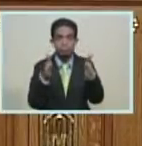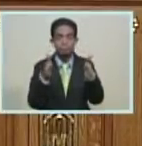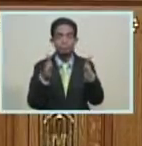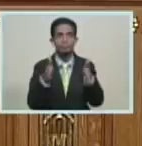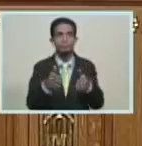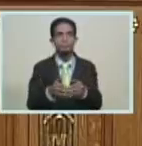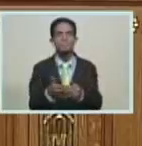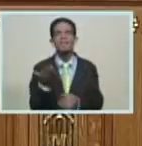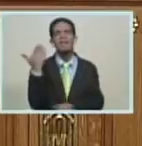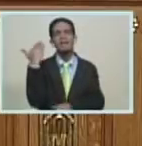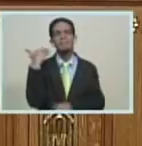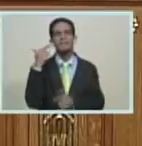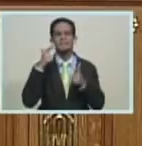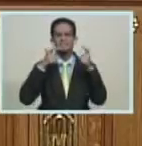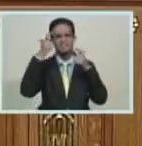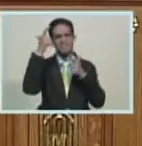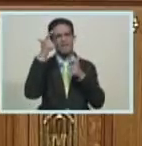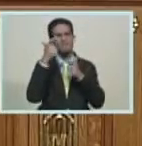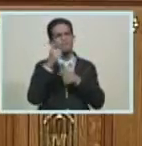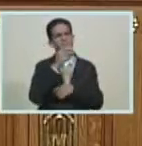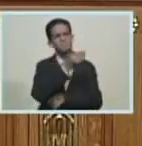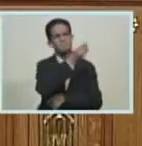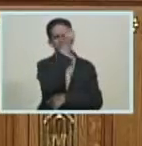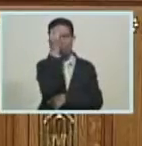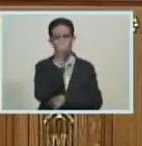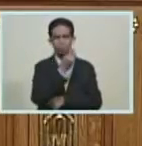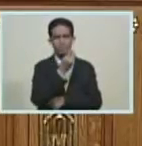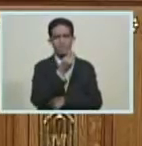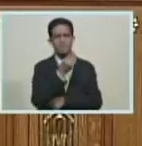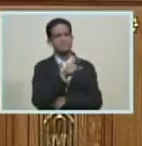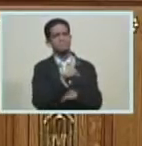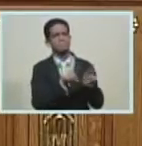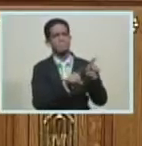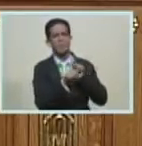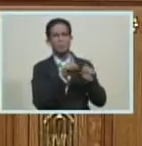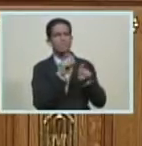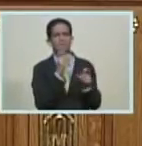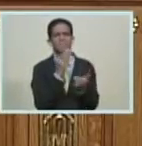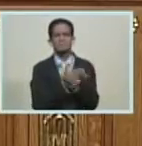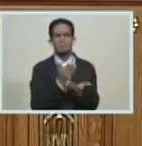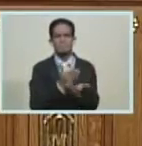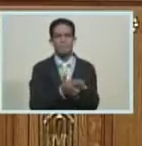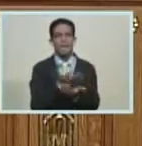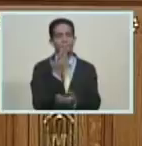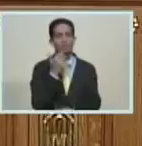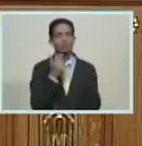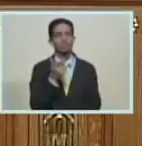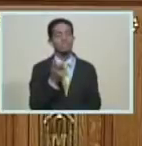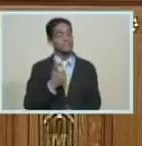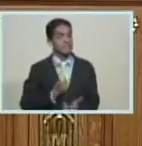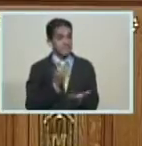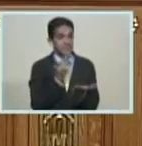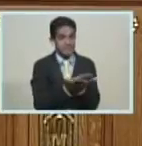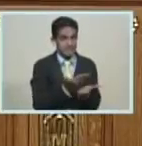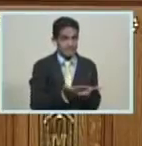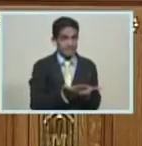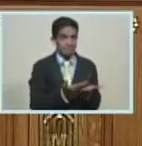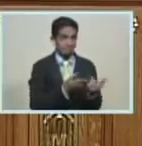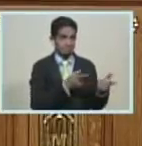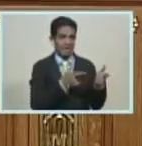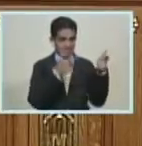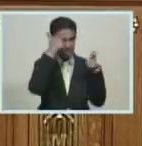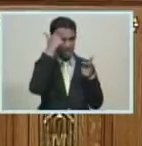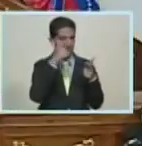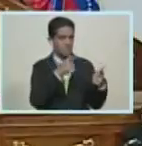Comandante Chávez siempre nos preguntaba a nosotros, nunca se me olvida, cada vez que alguien le presentaba un superplan, de